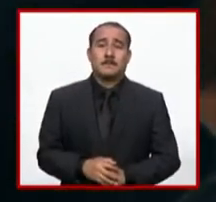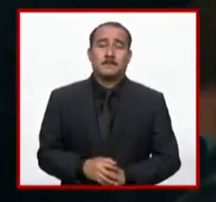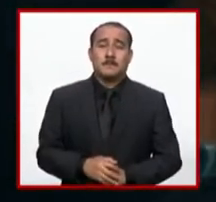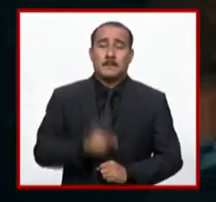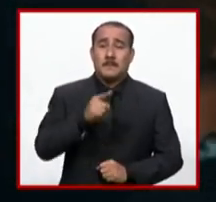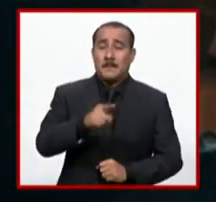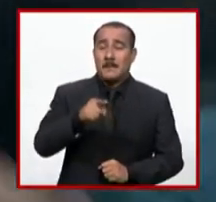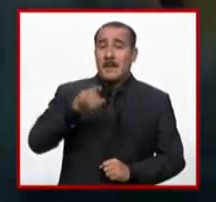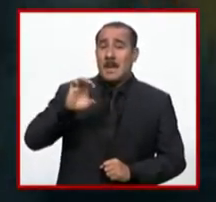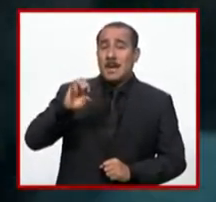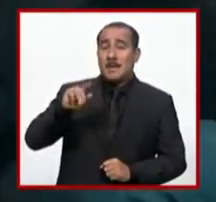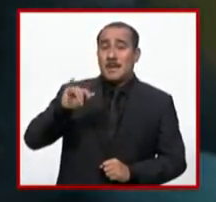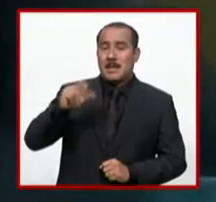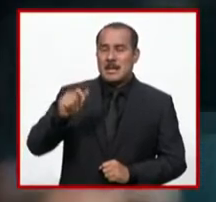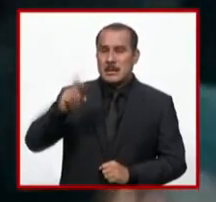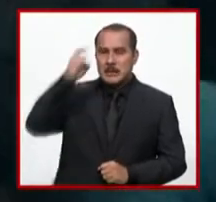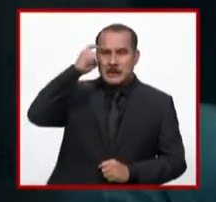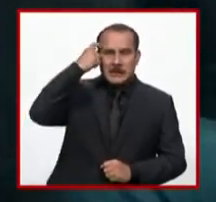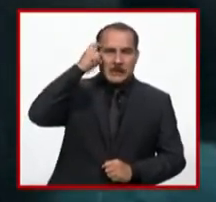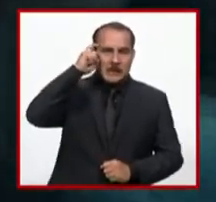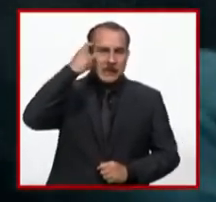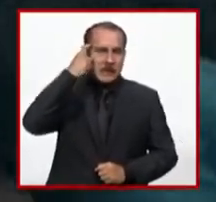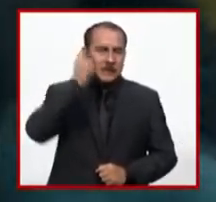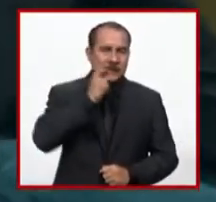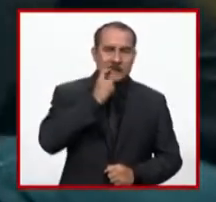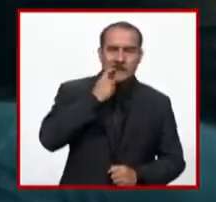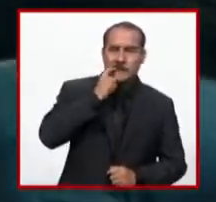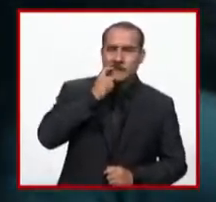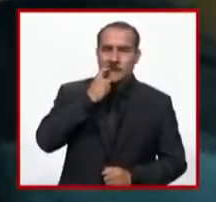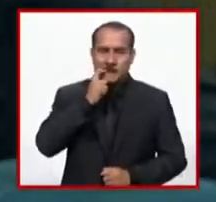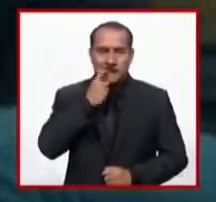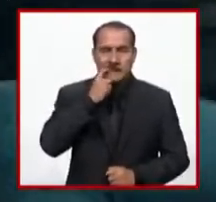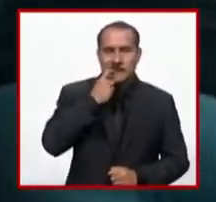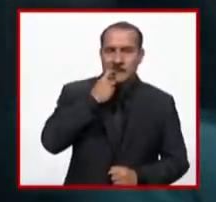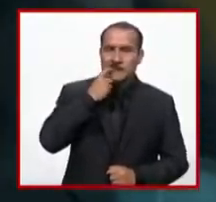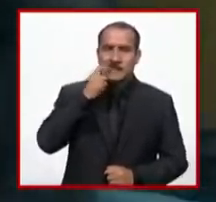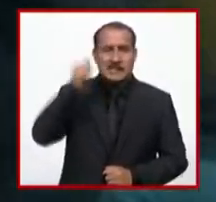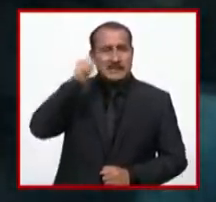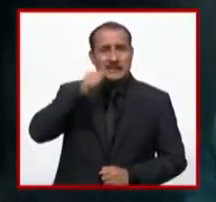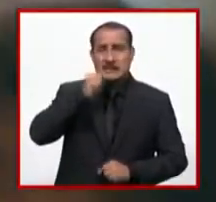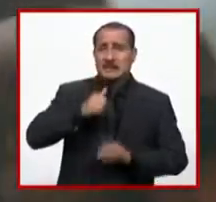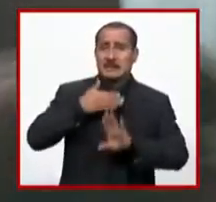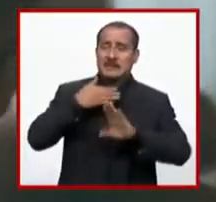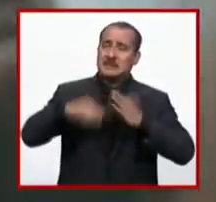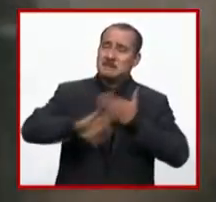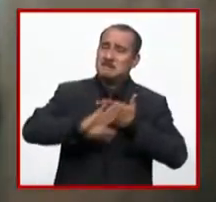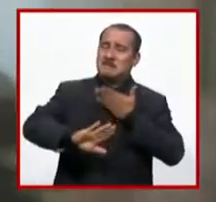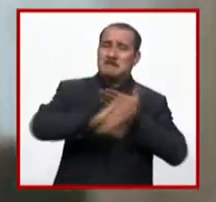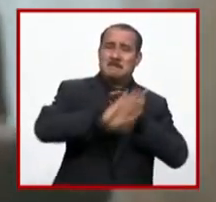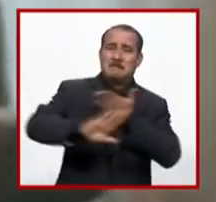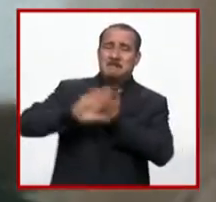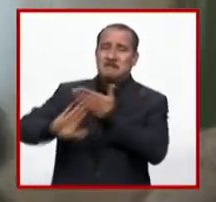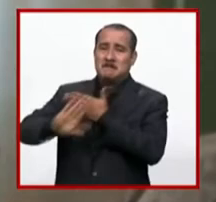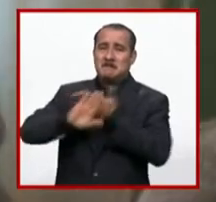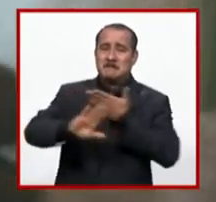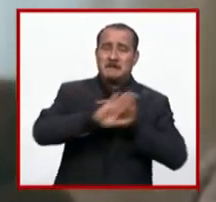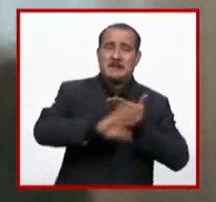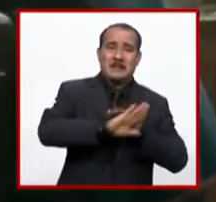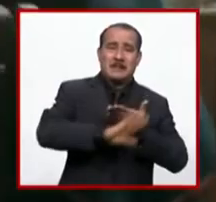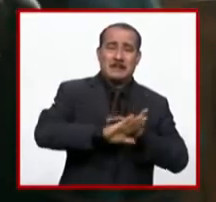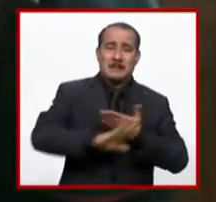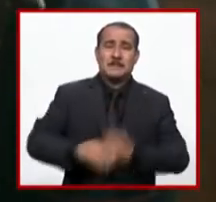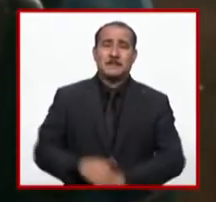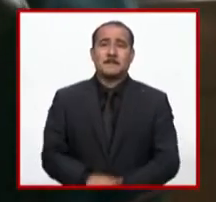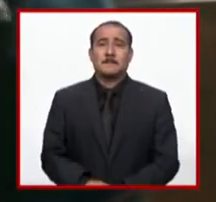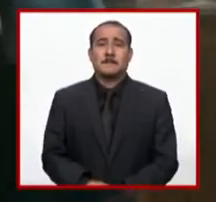Emilio tiene problemas de celos e inseguridad y su única respuesta siempre es la violencia. No te vi que estabas viéndote con ese güey de